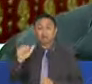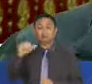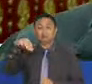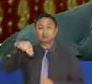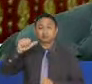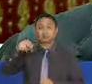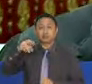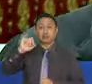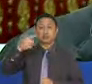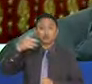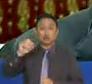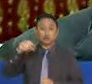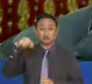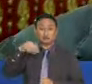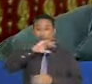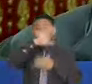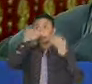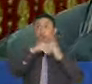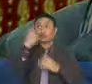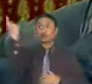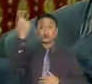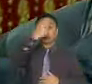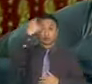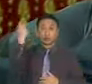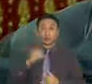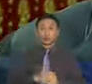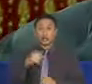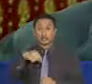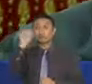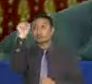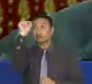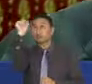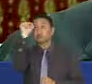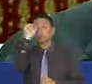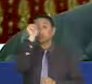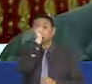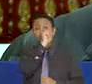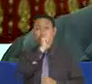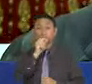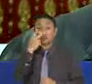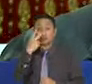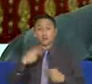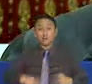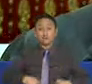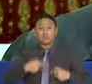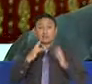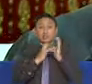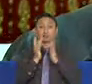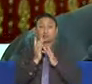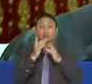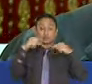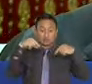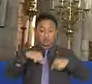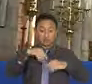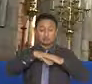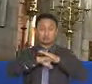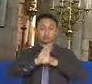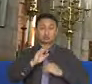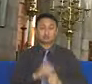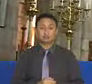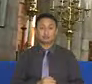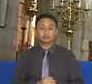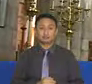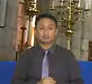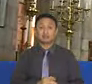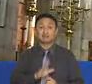de todas estas escenas que tenemos del de la vida de de Jesús eh aquí en las arquerías en